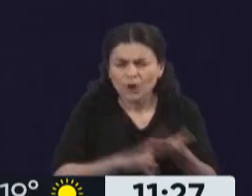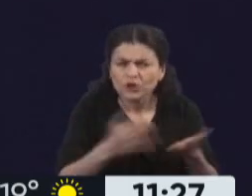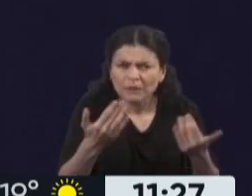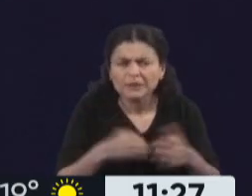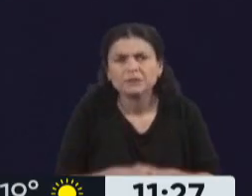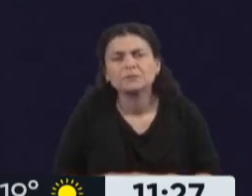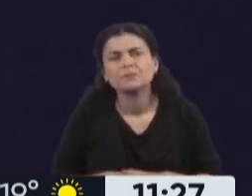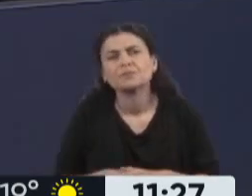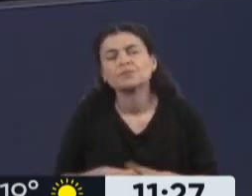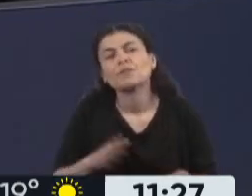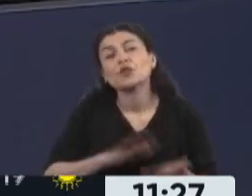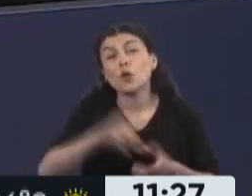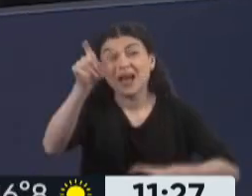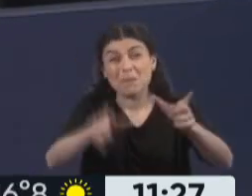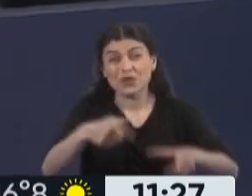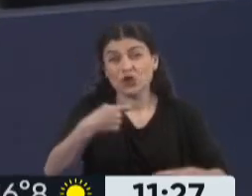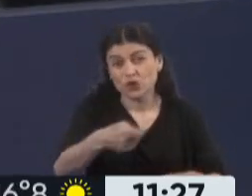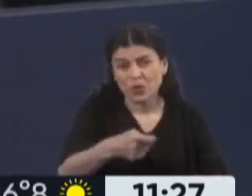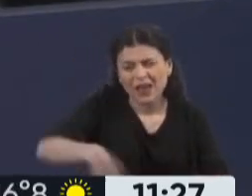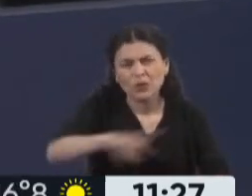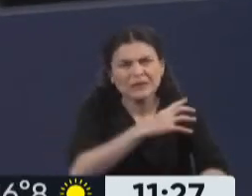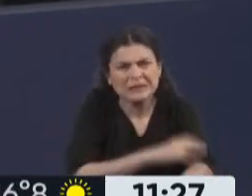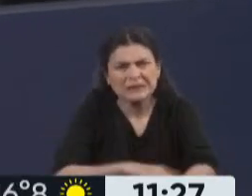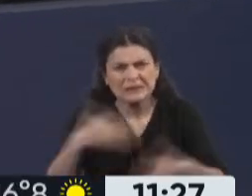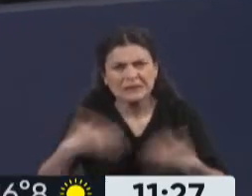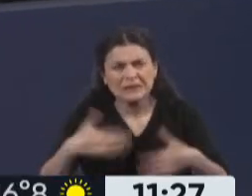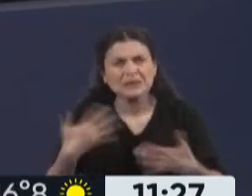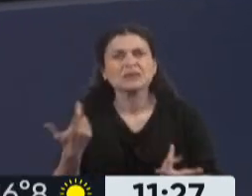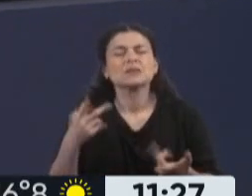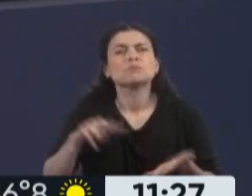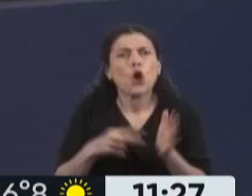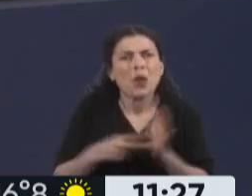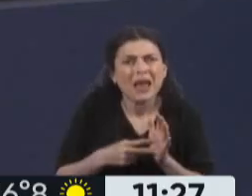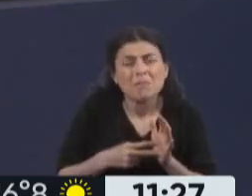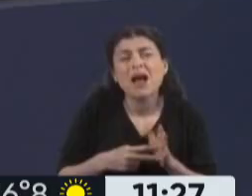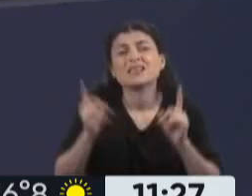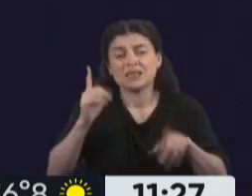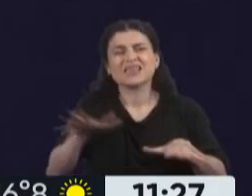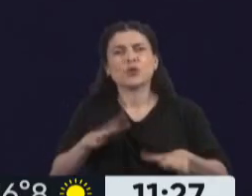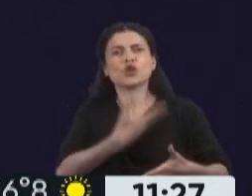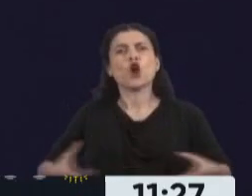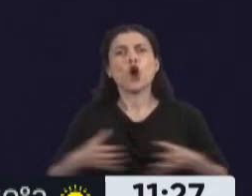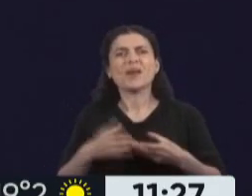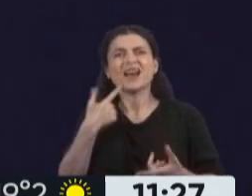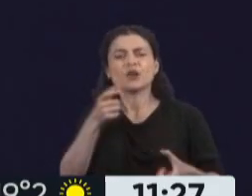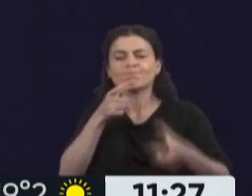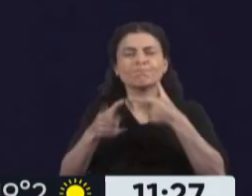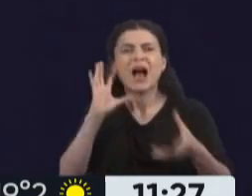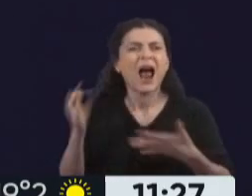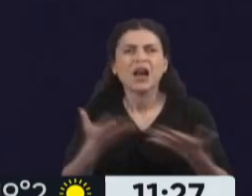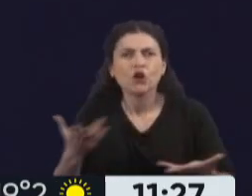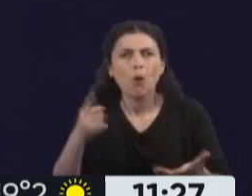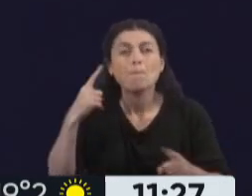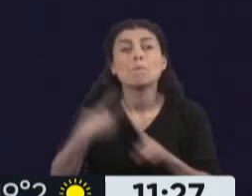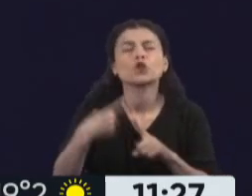a todas las necesidades que están planteadas y la respuesta del gobierno? Bueno, hemos hablado incluso con